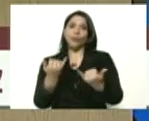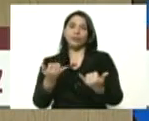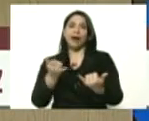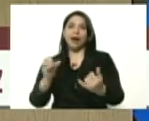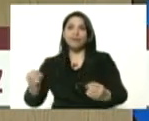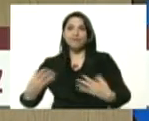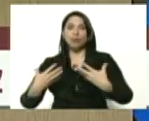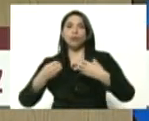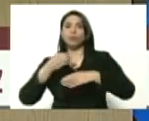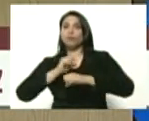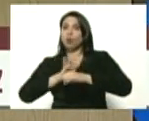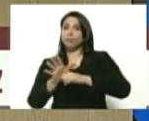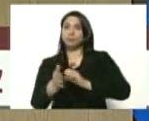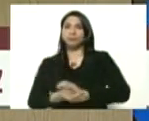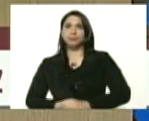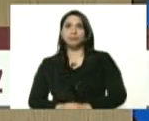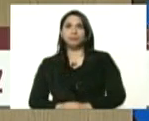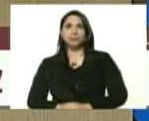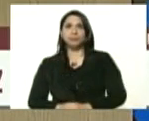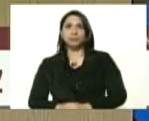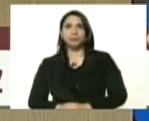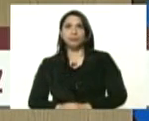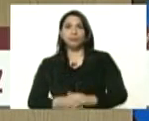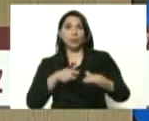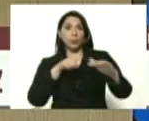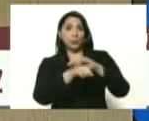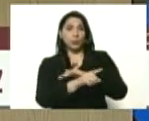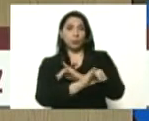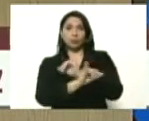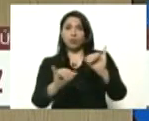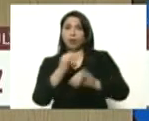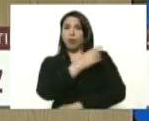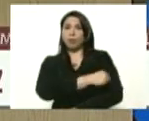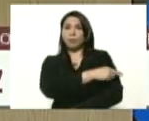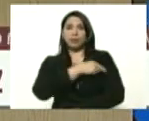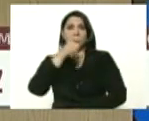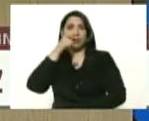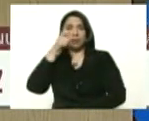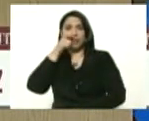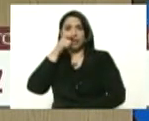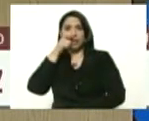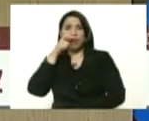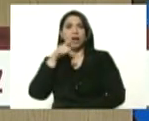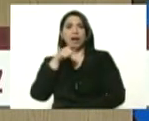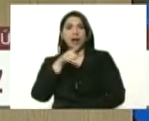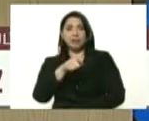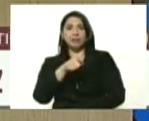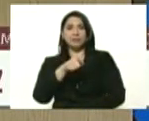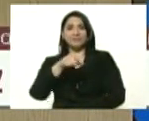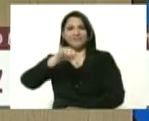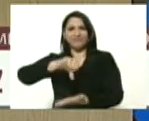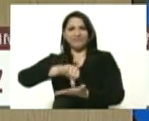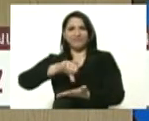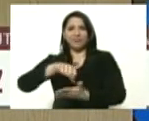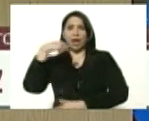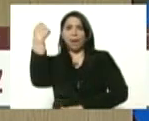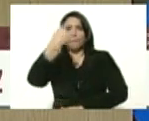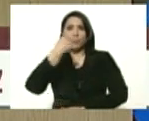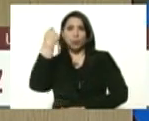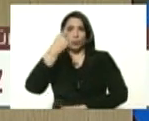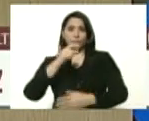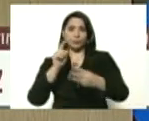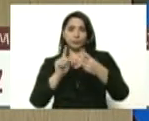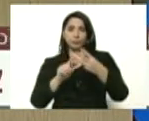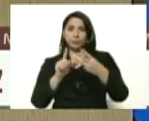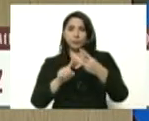infectada por COVID-19. Fue ingresada en el hospital Centinela de allí, de San Fernando de Apures. Un hombre de